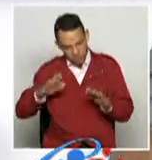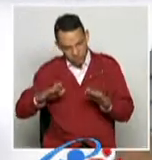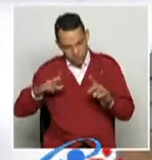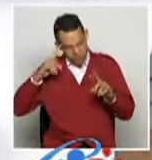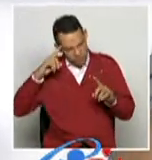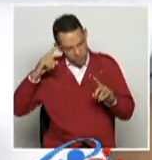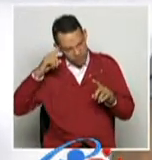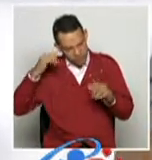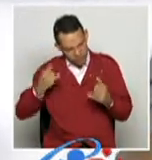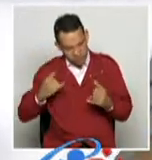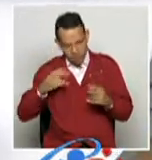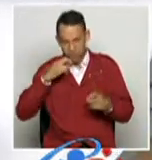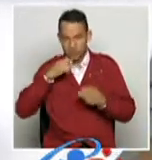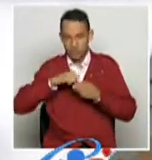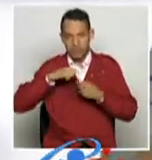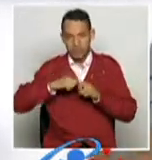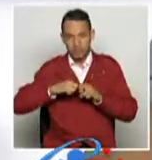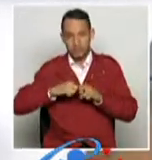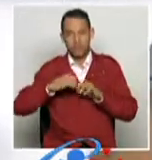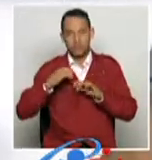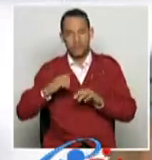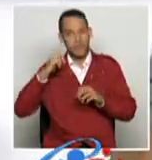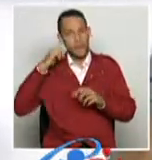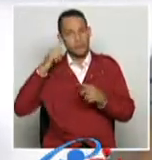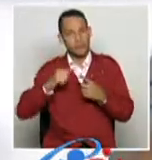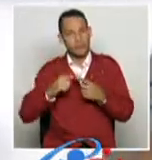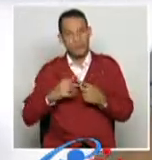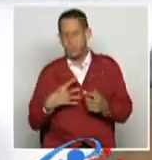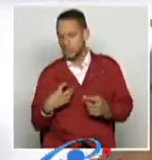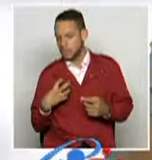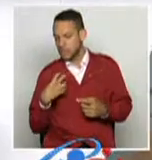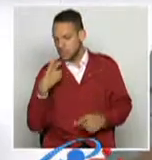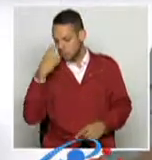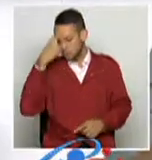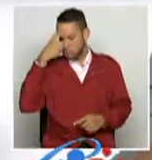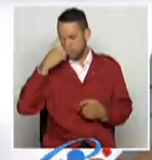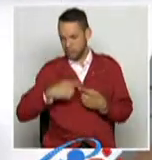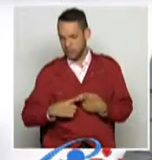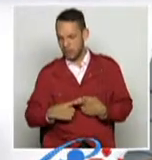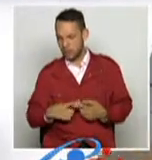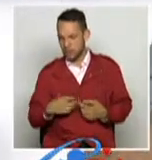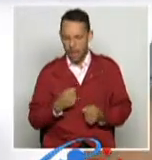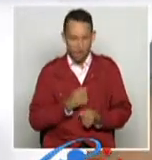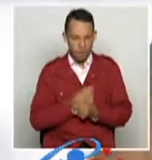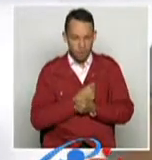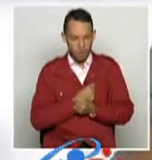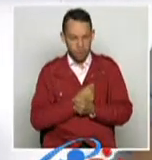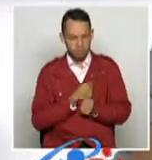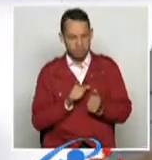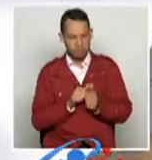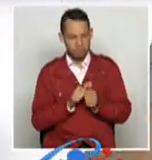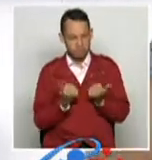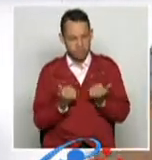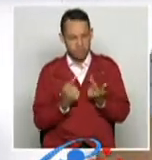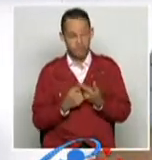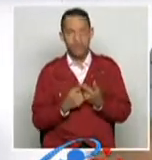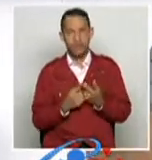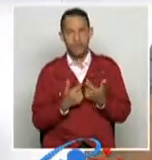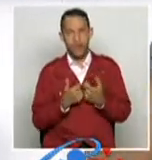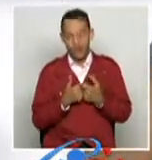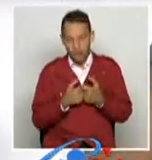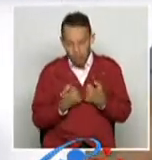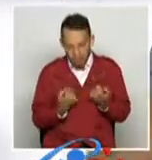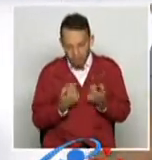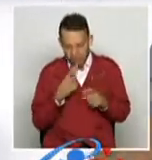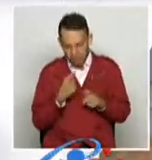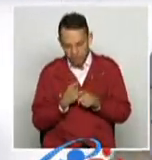de lo que llamamos energía pensamiento, algo de una ira por un dinero, por amor, una emoción que no supo canalizar, se llaman